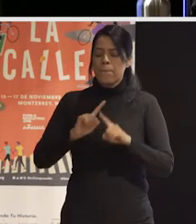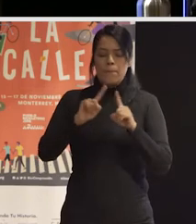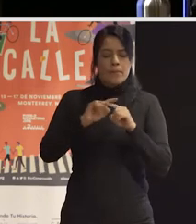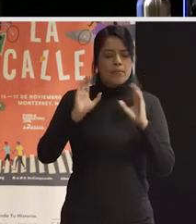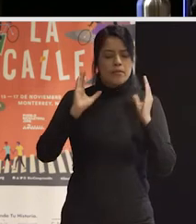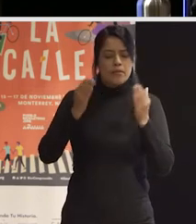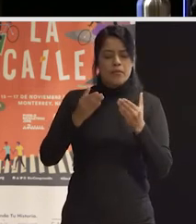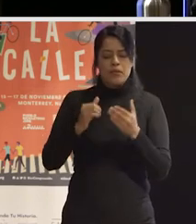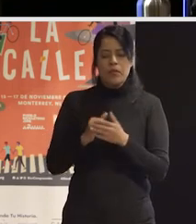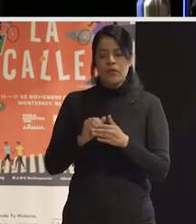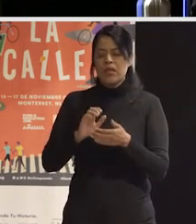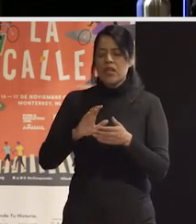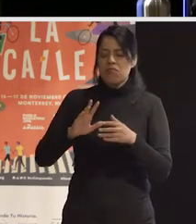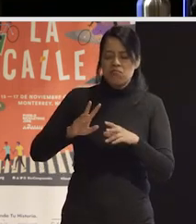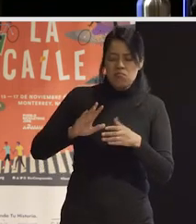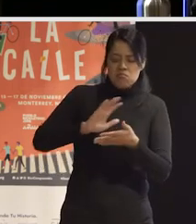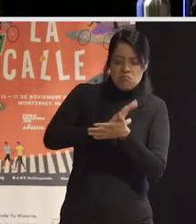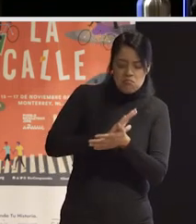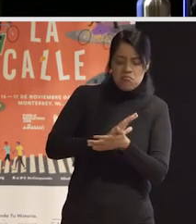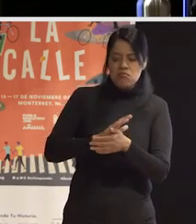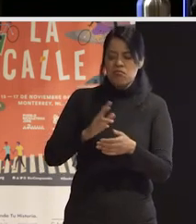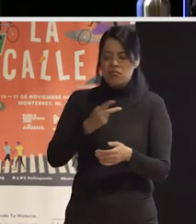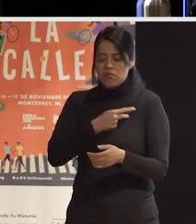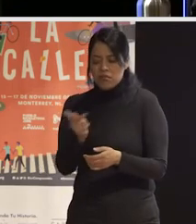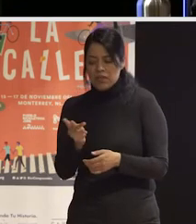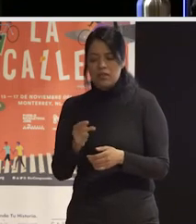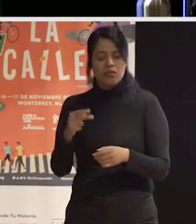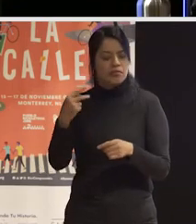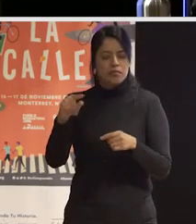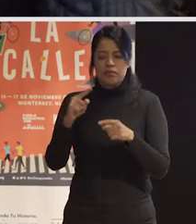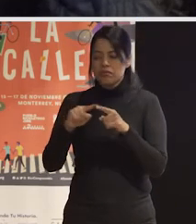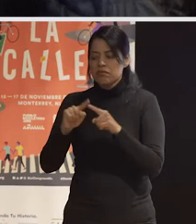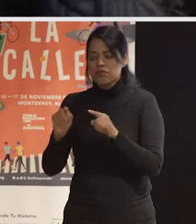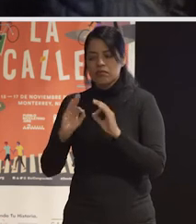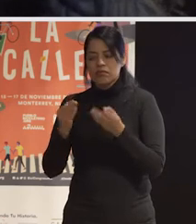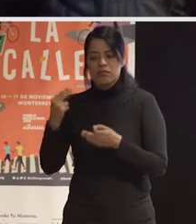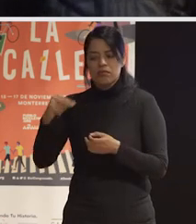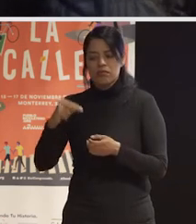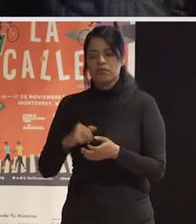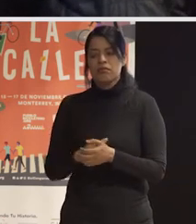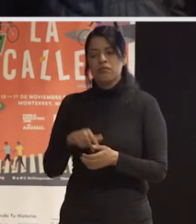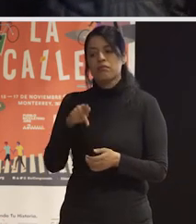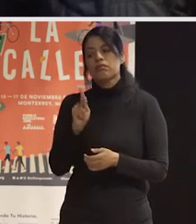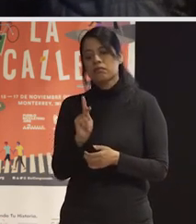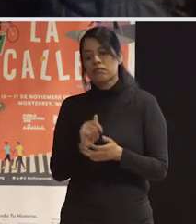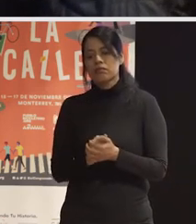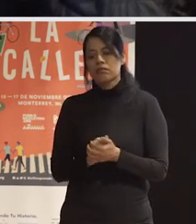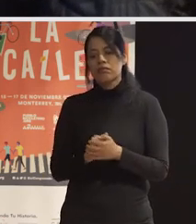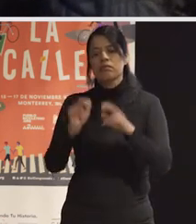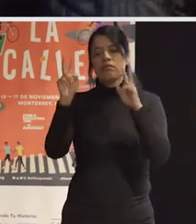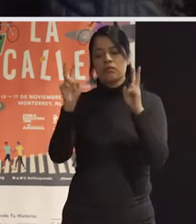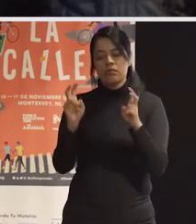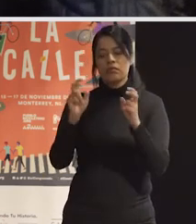le llamaban aquí marginadas polígonos de pobreza le han llamado de muchas maneras sin embargo el